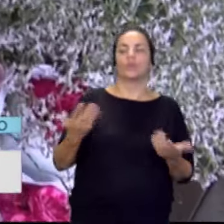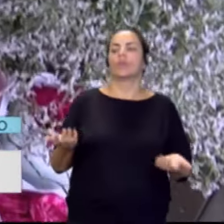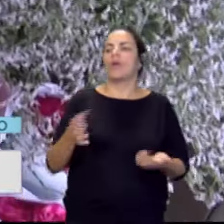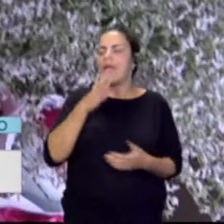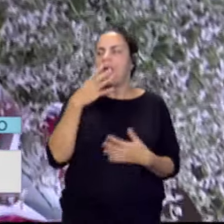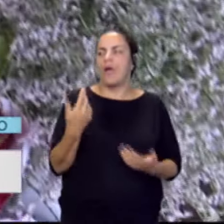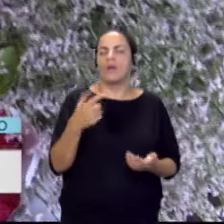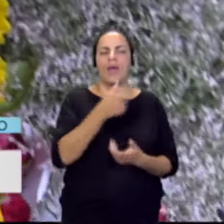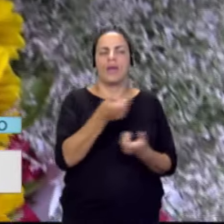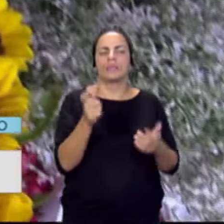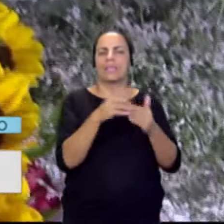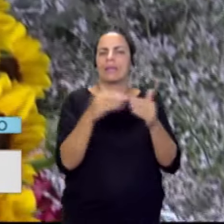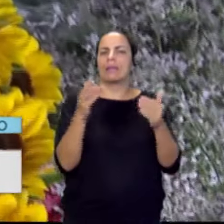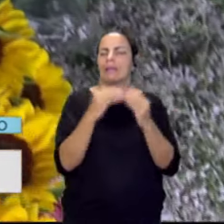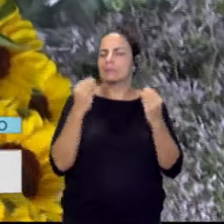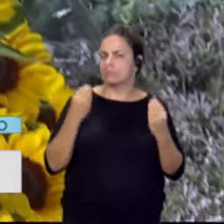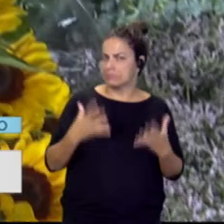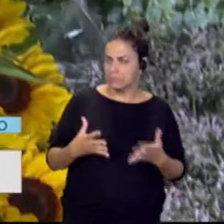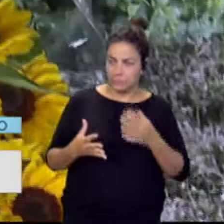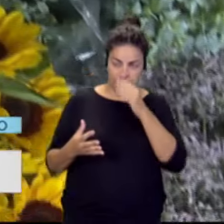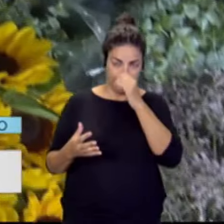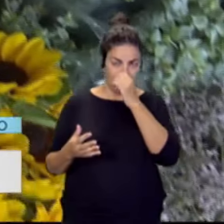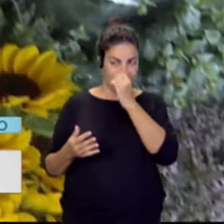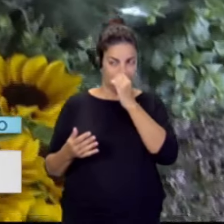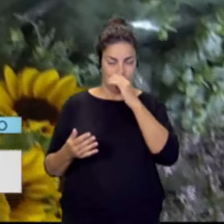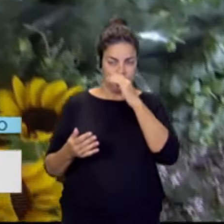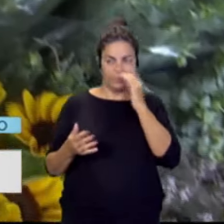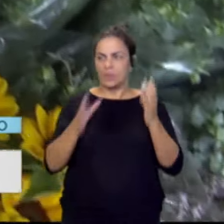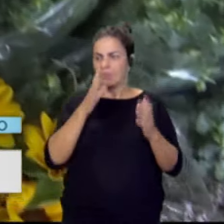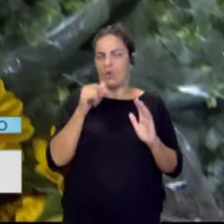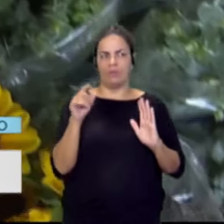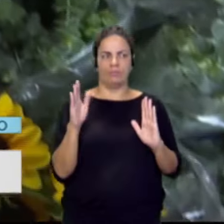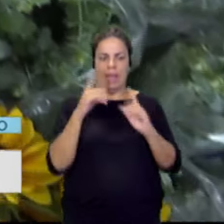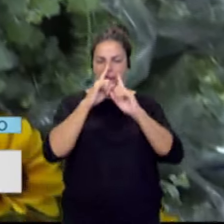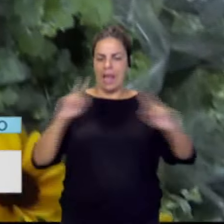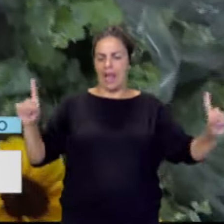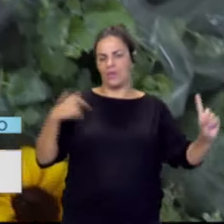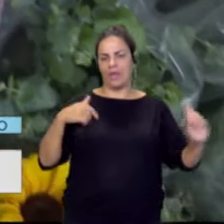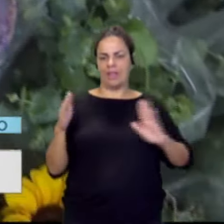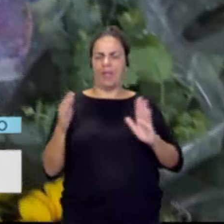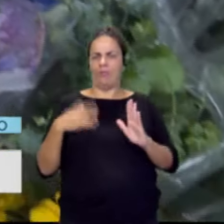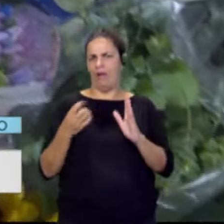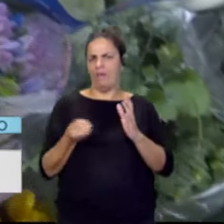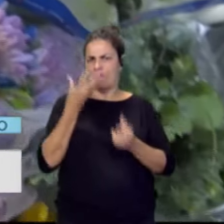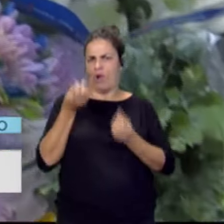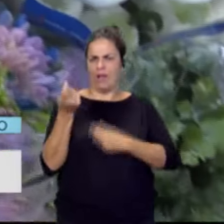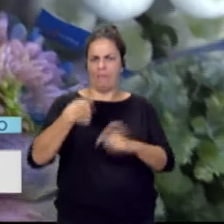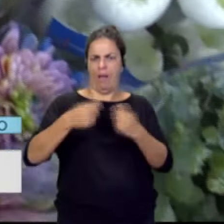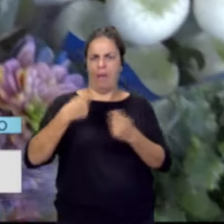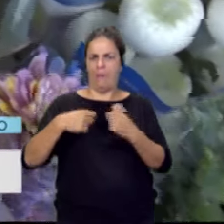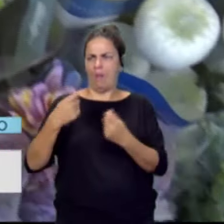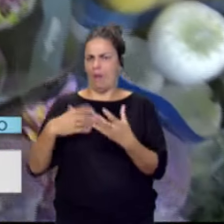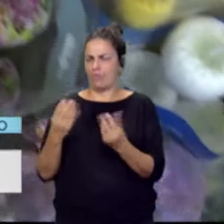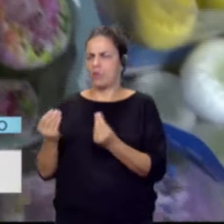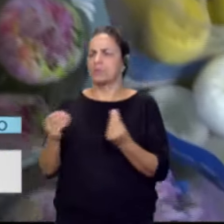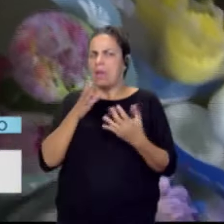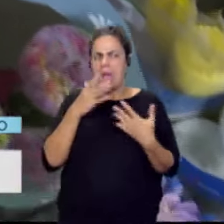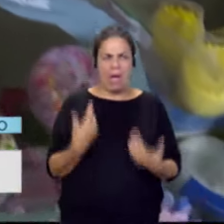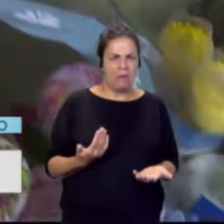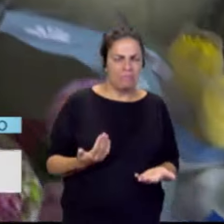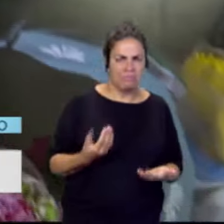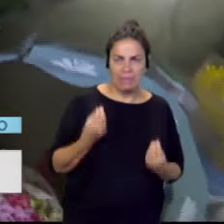la clientela? Porque es uno de los momentos del año en los que ustedes más flores venden. A día de hoy, ¿cómo se están comportando los clientes? ¿Vienen,